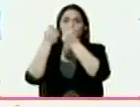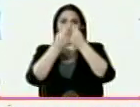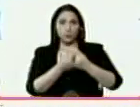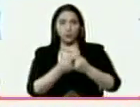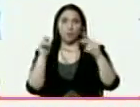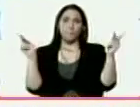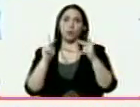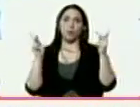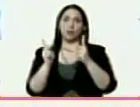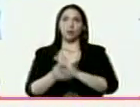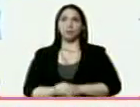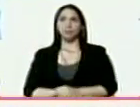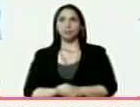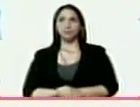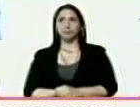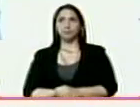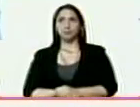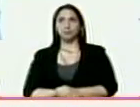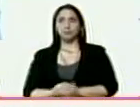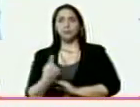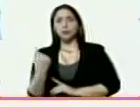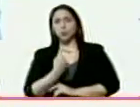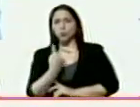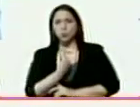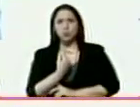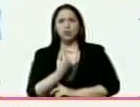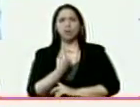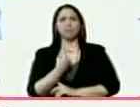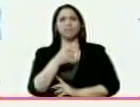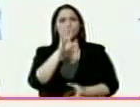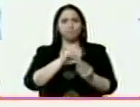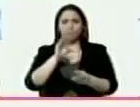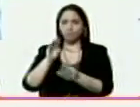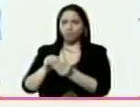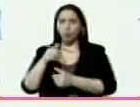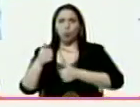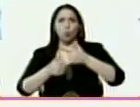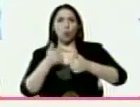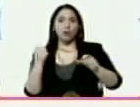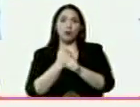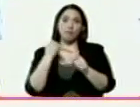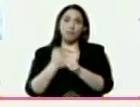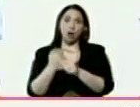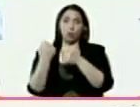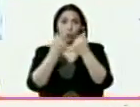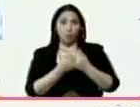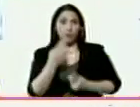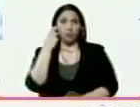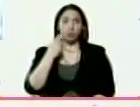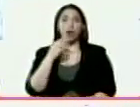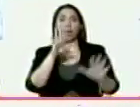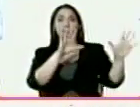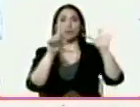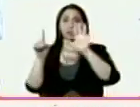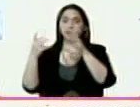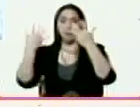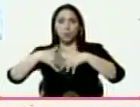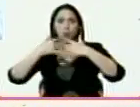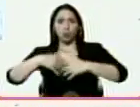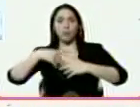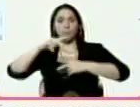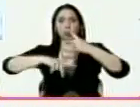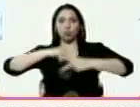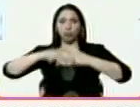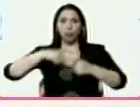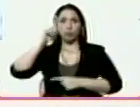crecimiento y prosperidad, con una única conclusión: la agenda económica bolivariana con sus 16 motores productivos,